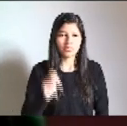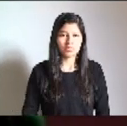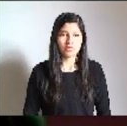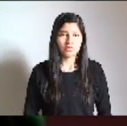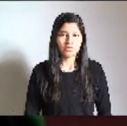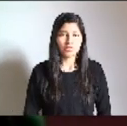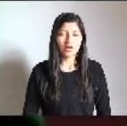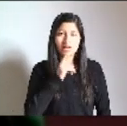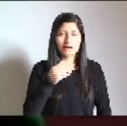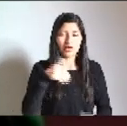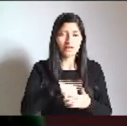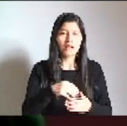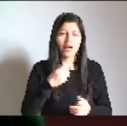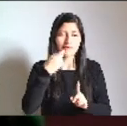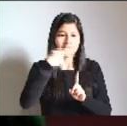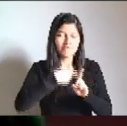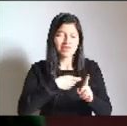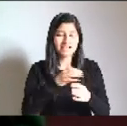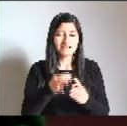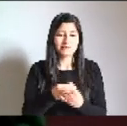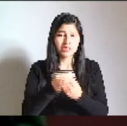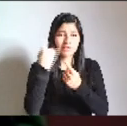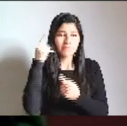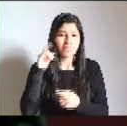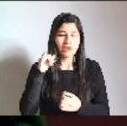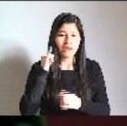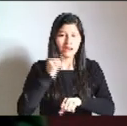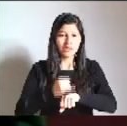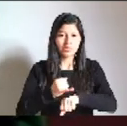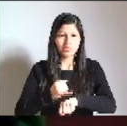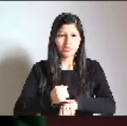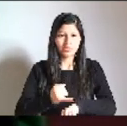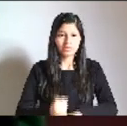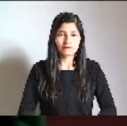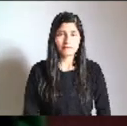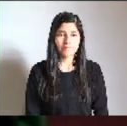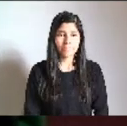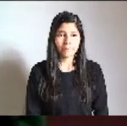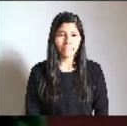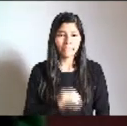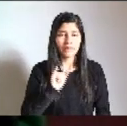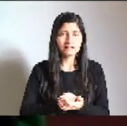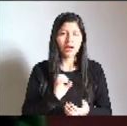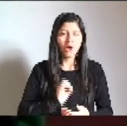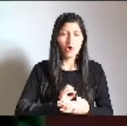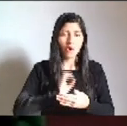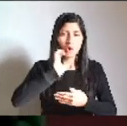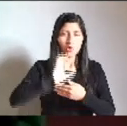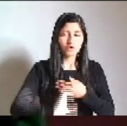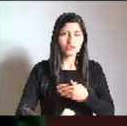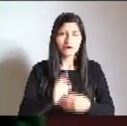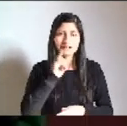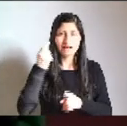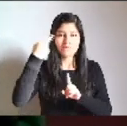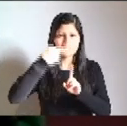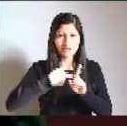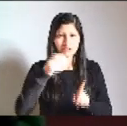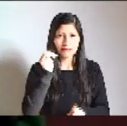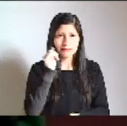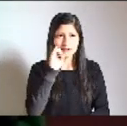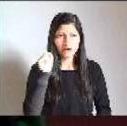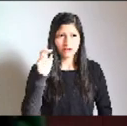Estamos en un mes muy especial para nuestra Iglesia. Este octubre es el mes